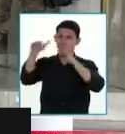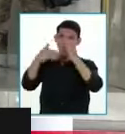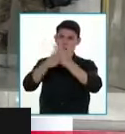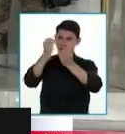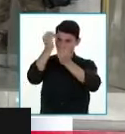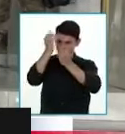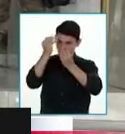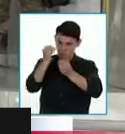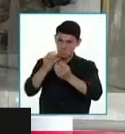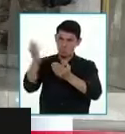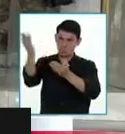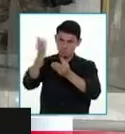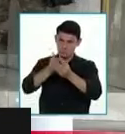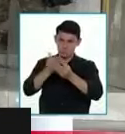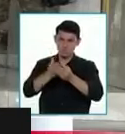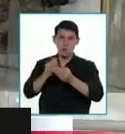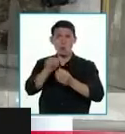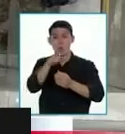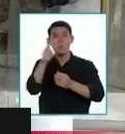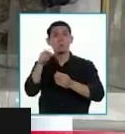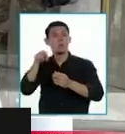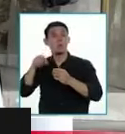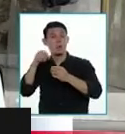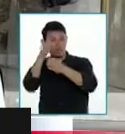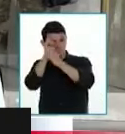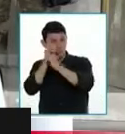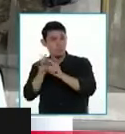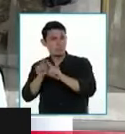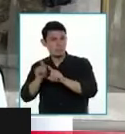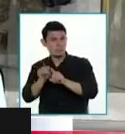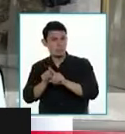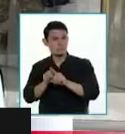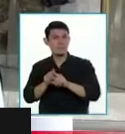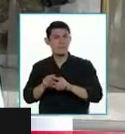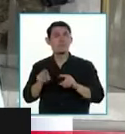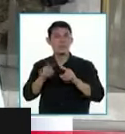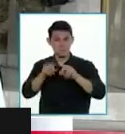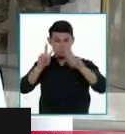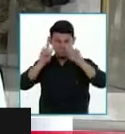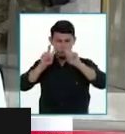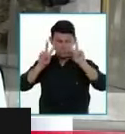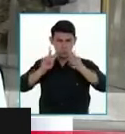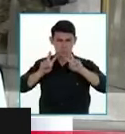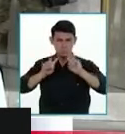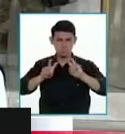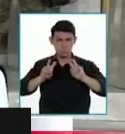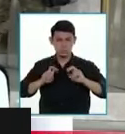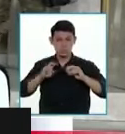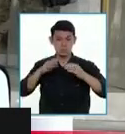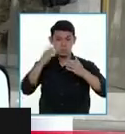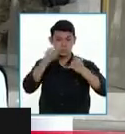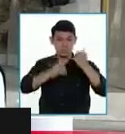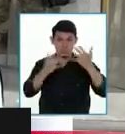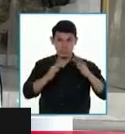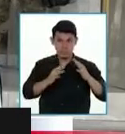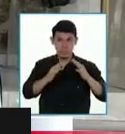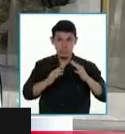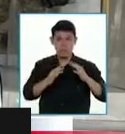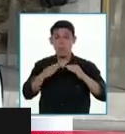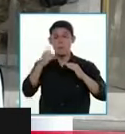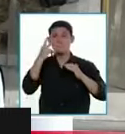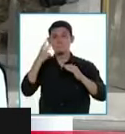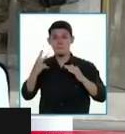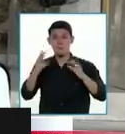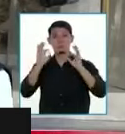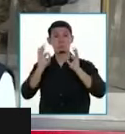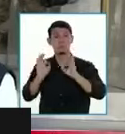información que han entregado otros laboratorios. Y luego de eso se hace una evaluación y después de esa evaluación se ve la